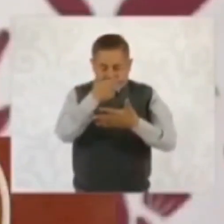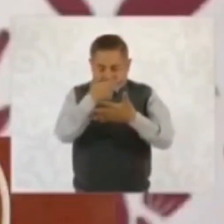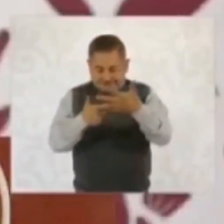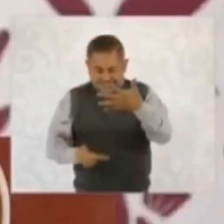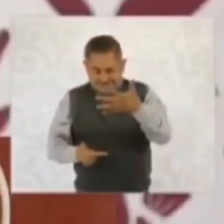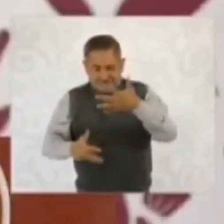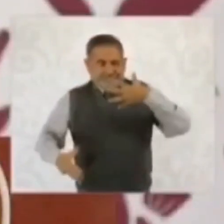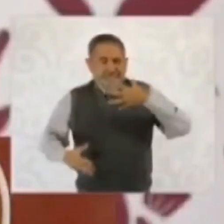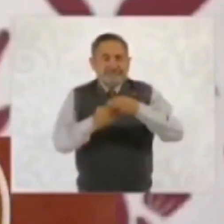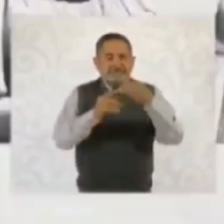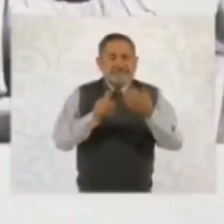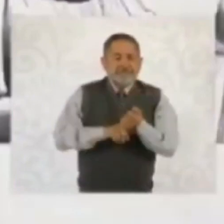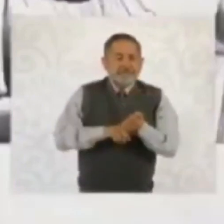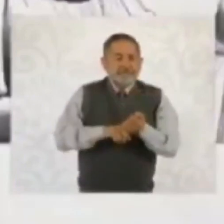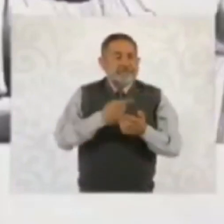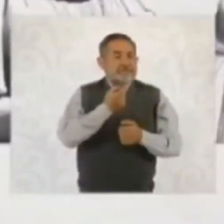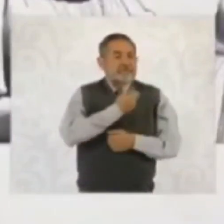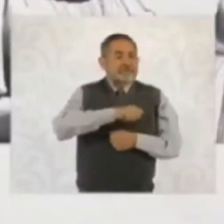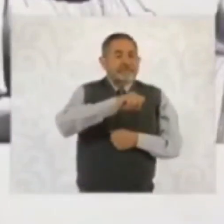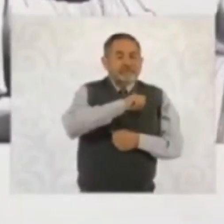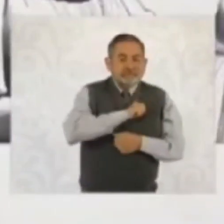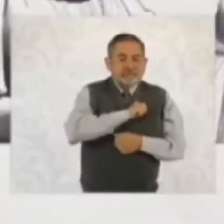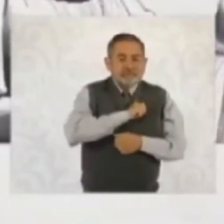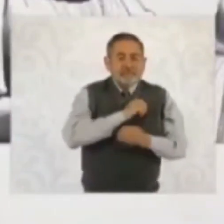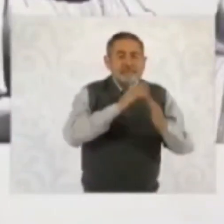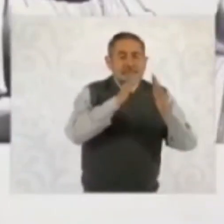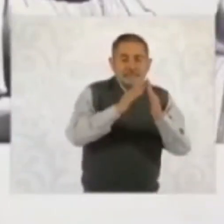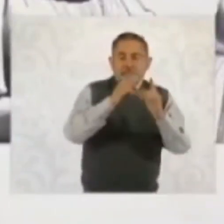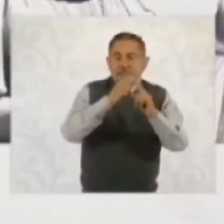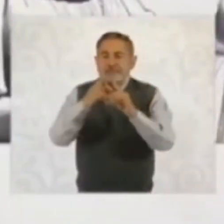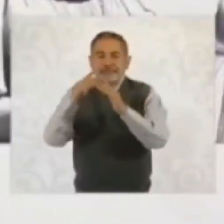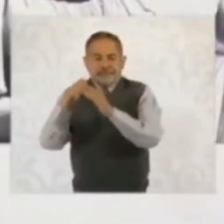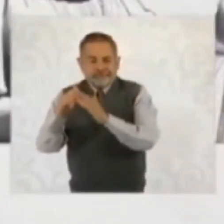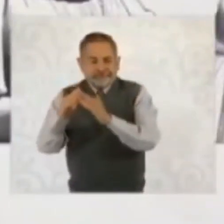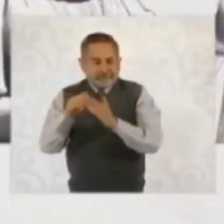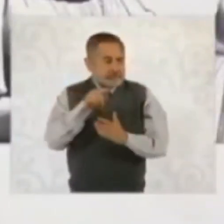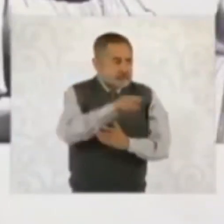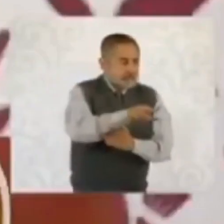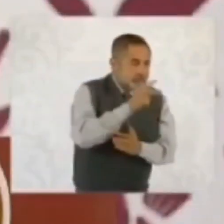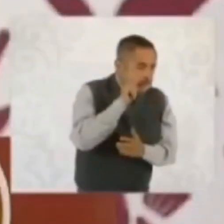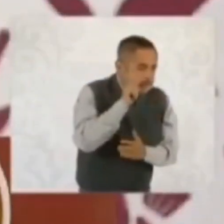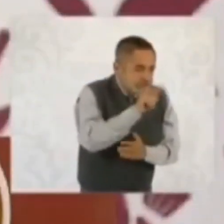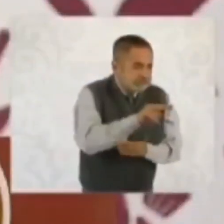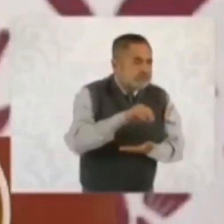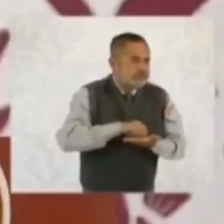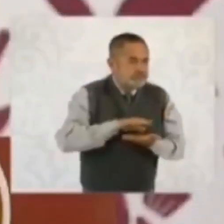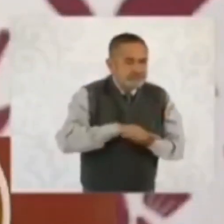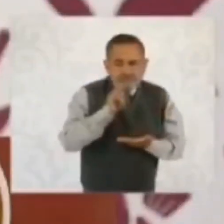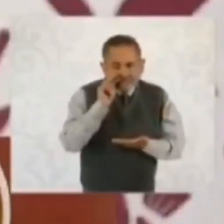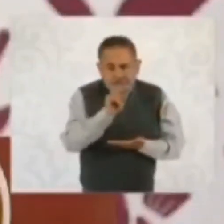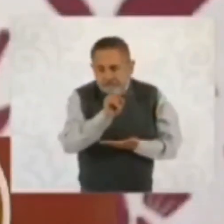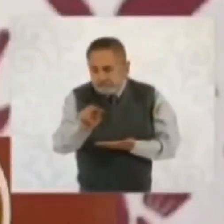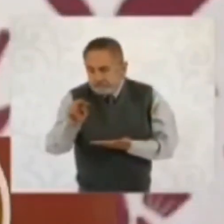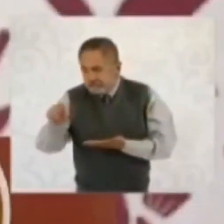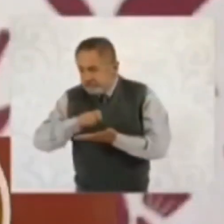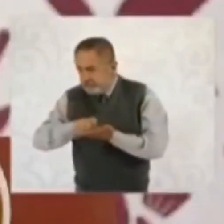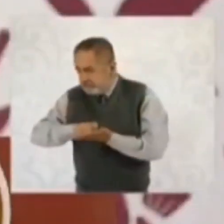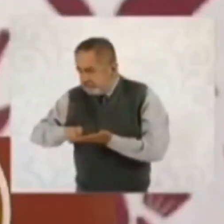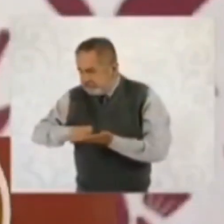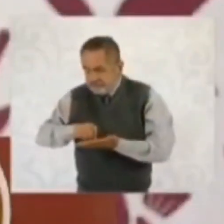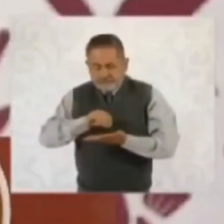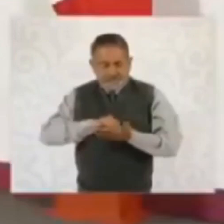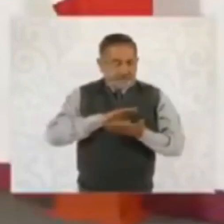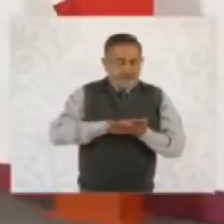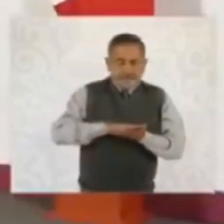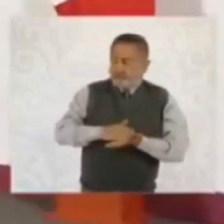del programa Salud Casa por Casa. Es decir, medicamentos principalmente para las